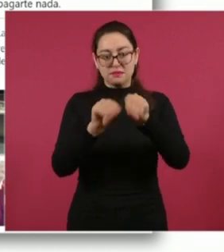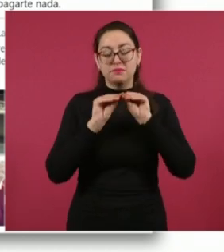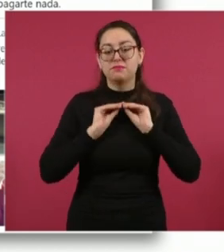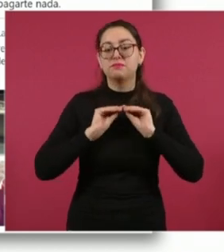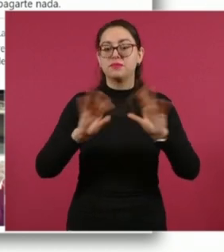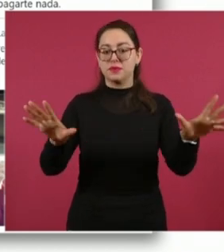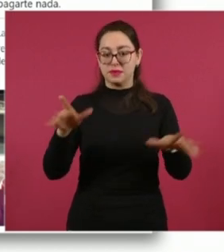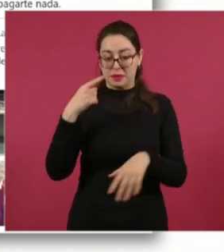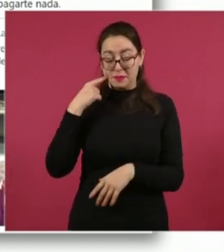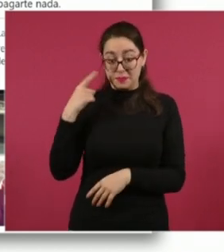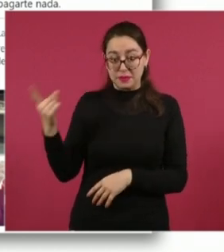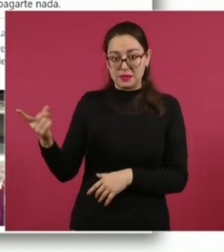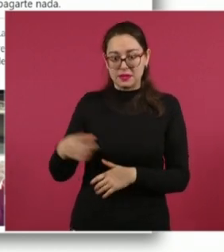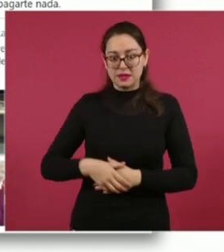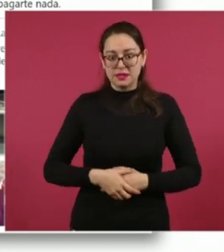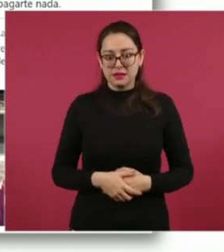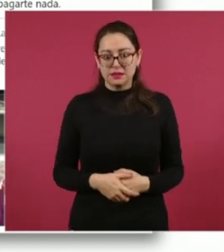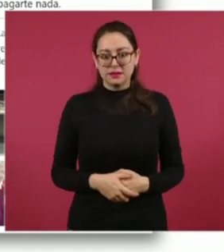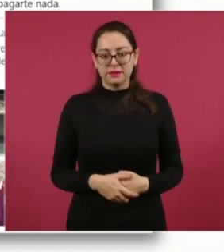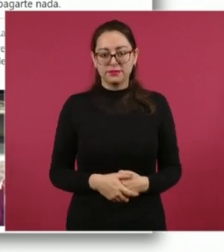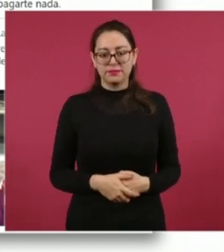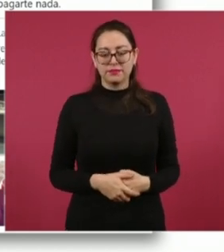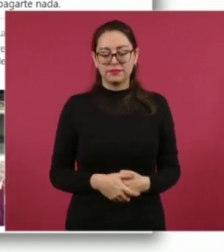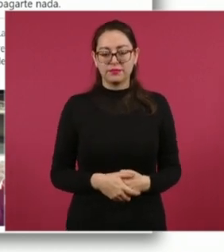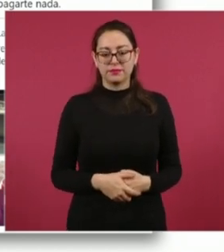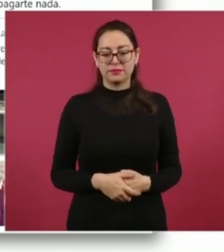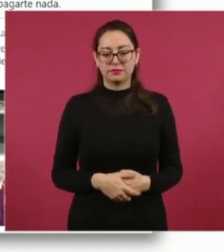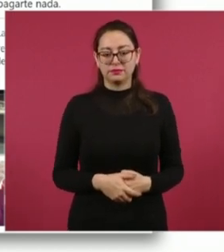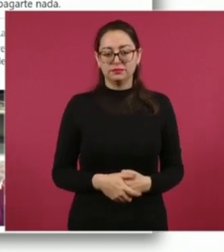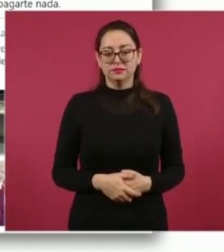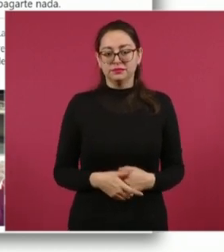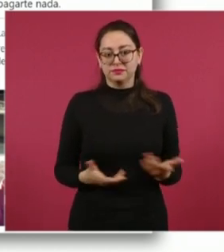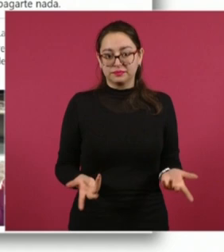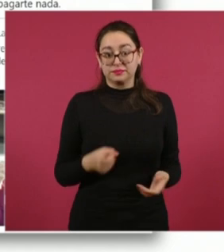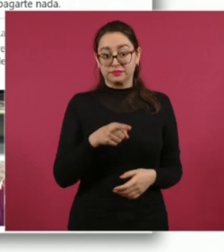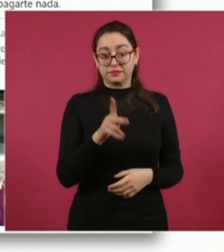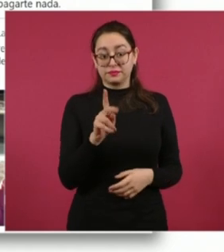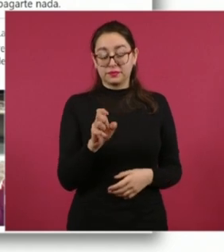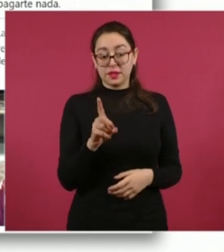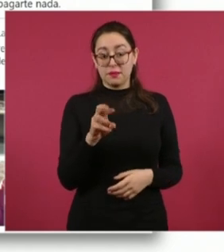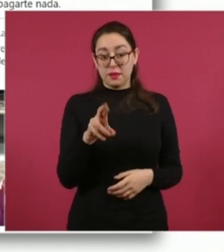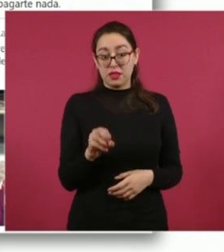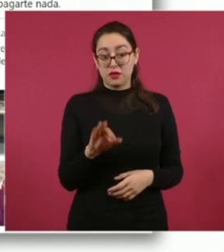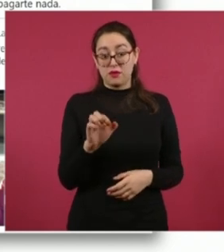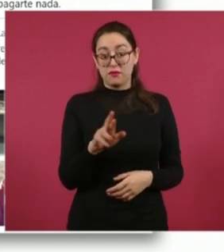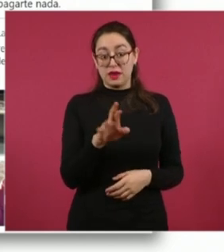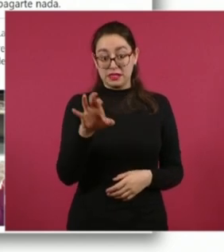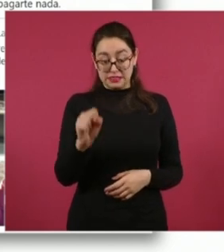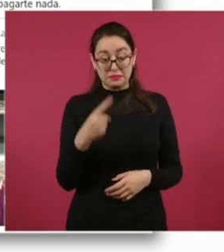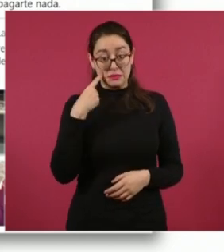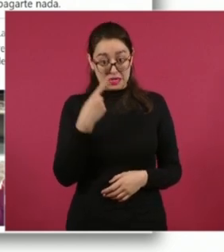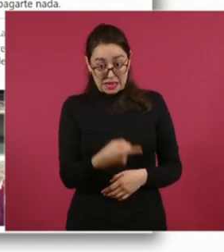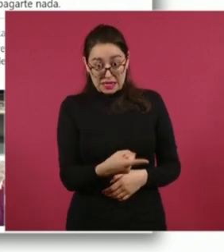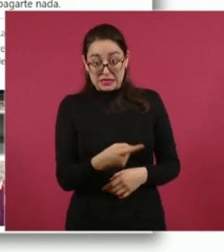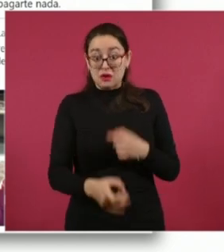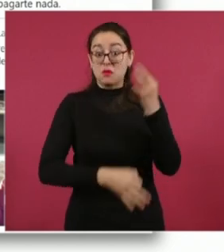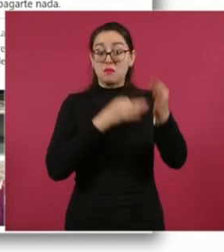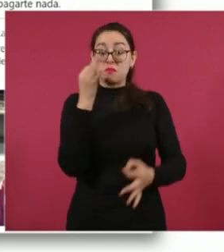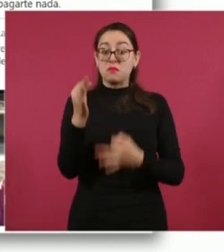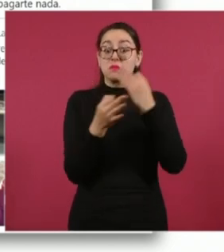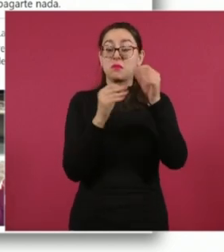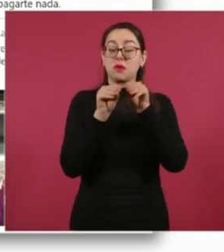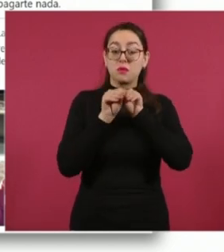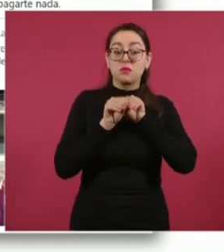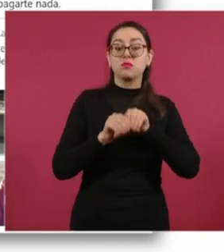Hasta el comunicador Pedro Ferriz le entró a esta volada. aquí vemos en la pantalla cómo está